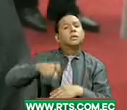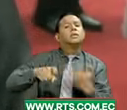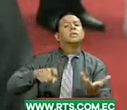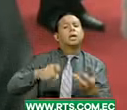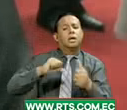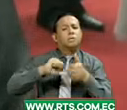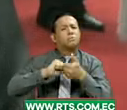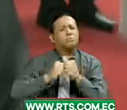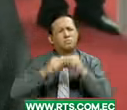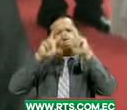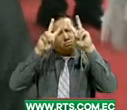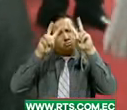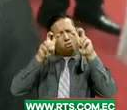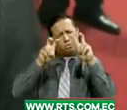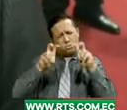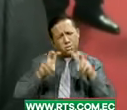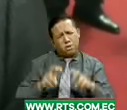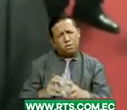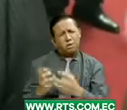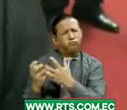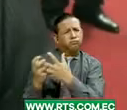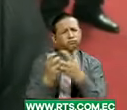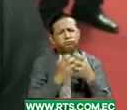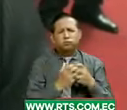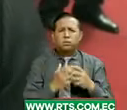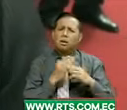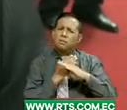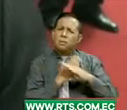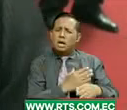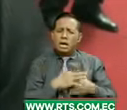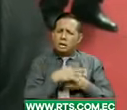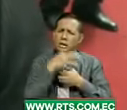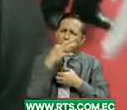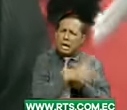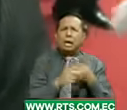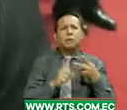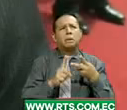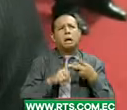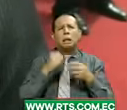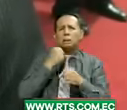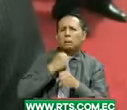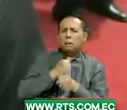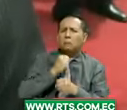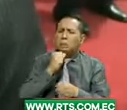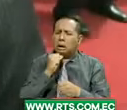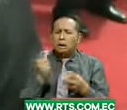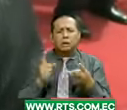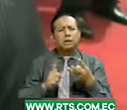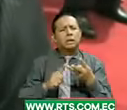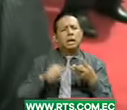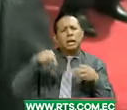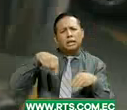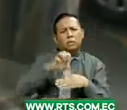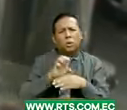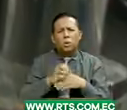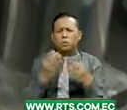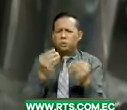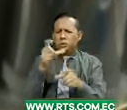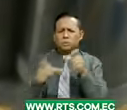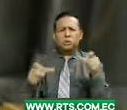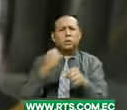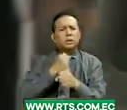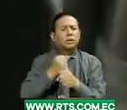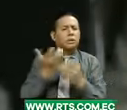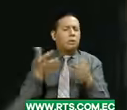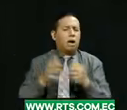cosas para poder enfrentar la pandemia, la falta de trabajo, la falta de empleo aquí en el Ecuador. El precio